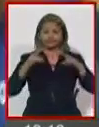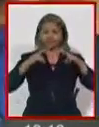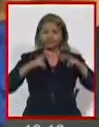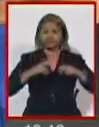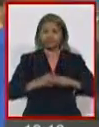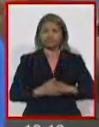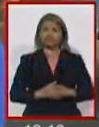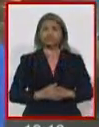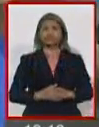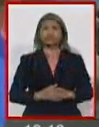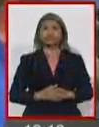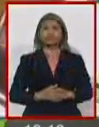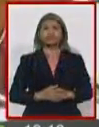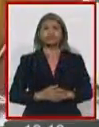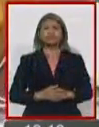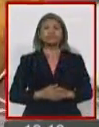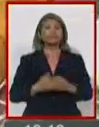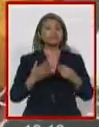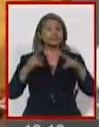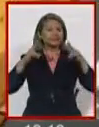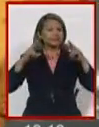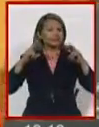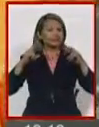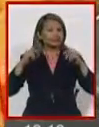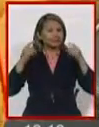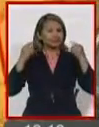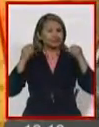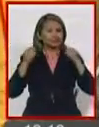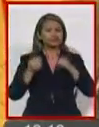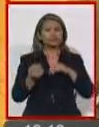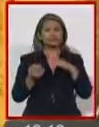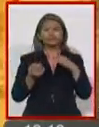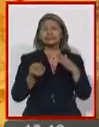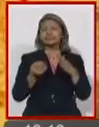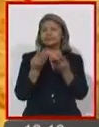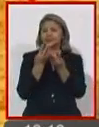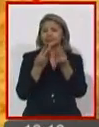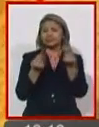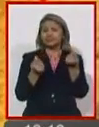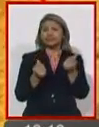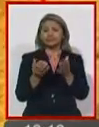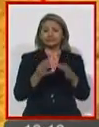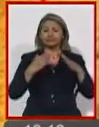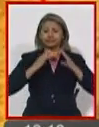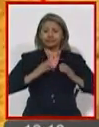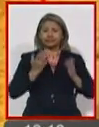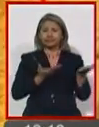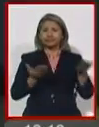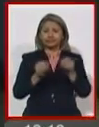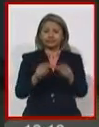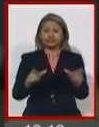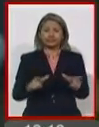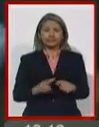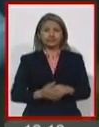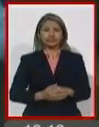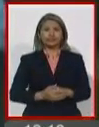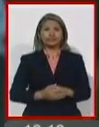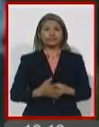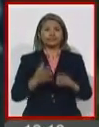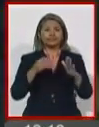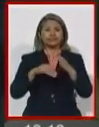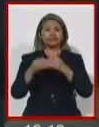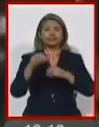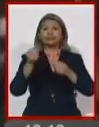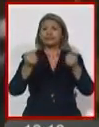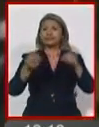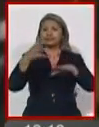estudio pericial también revela que el autor del crimen intentó borrar las evidencias del feminicidio, moviendo el cuerpo de la escena del delito hacia el interior